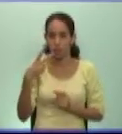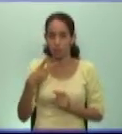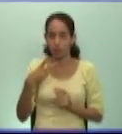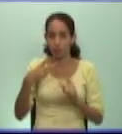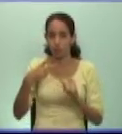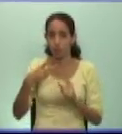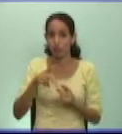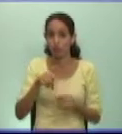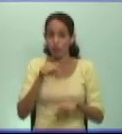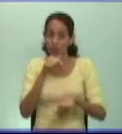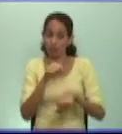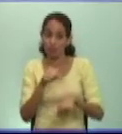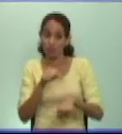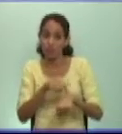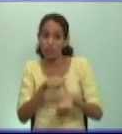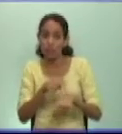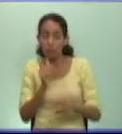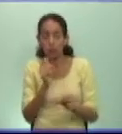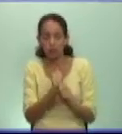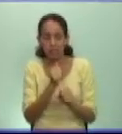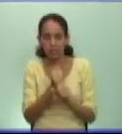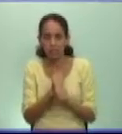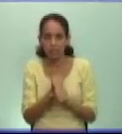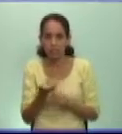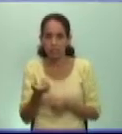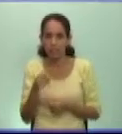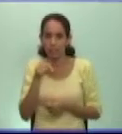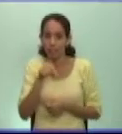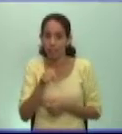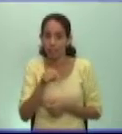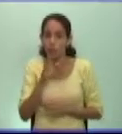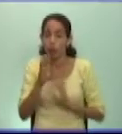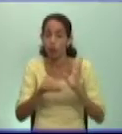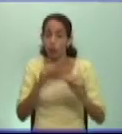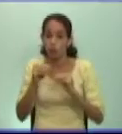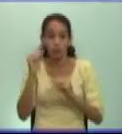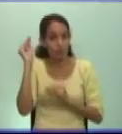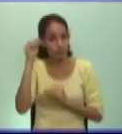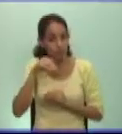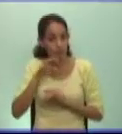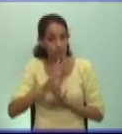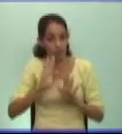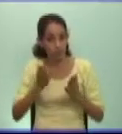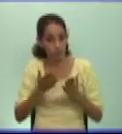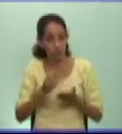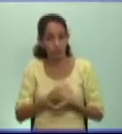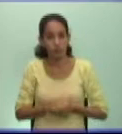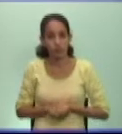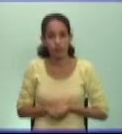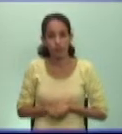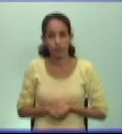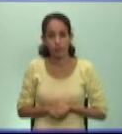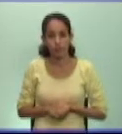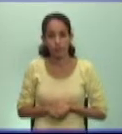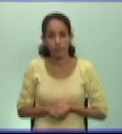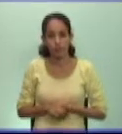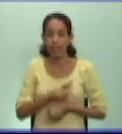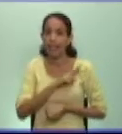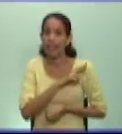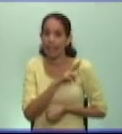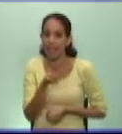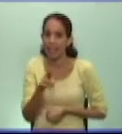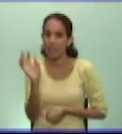ustedes en la profundidad, cuando hablen de todo este periodo y de la influencia de la Revolución de Octubre, tienen que tener en